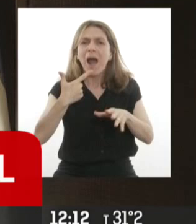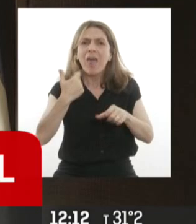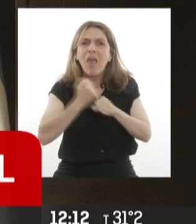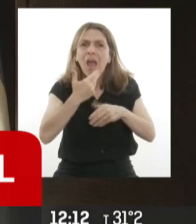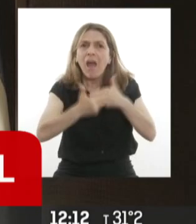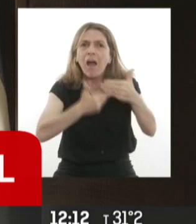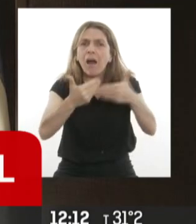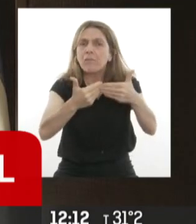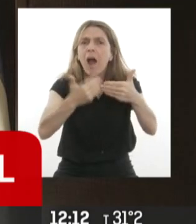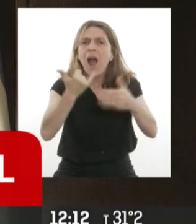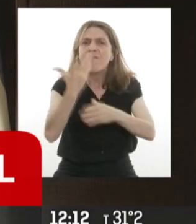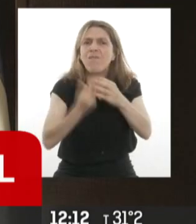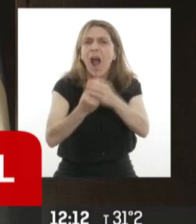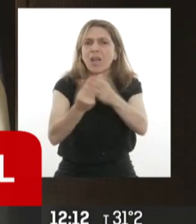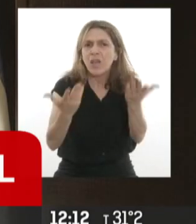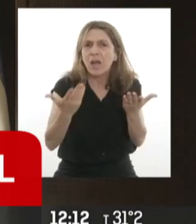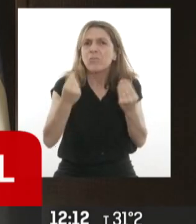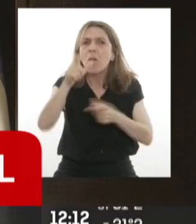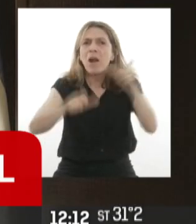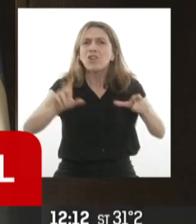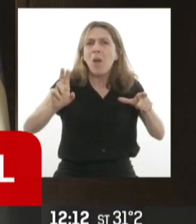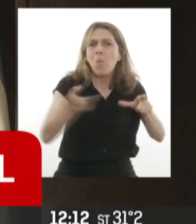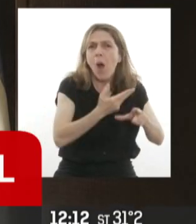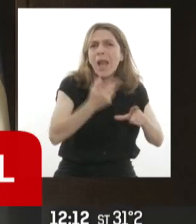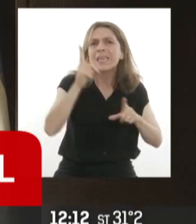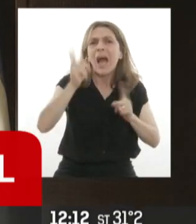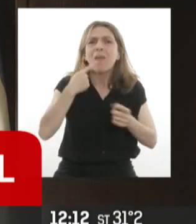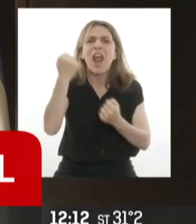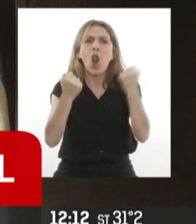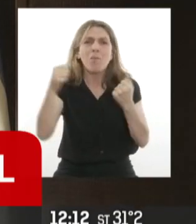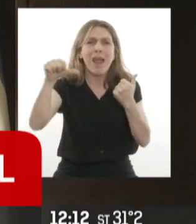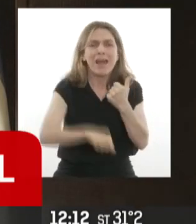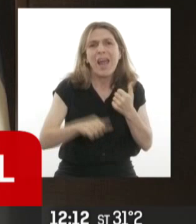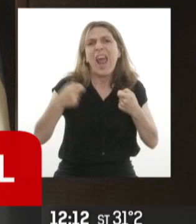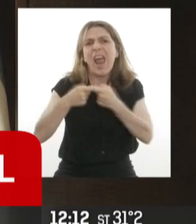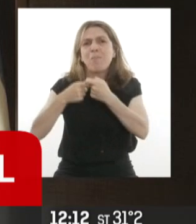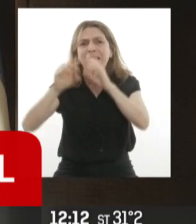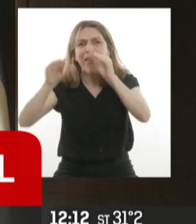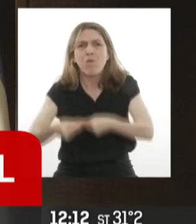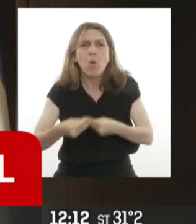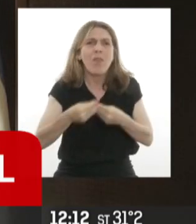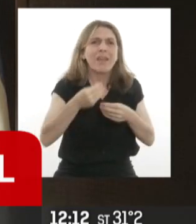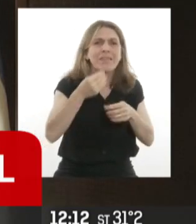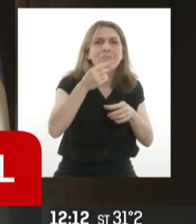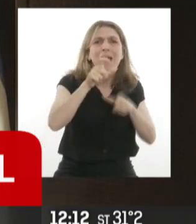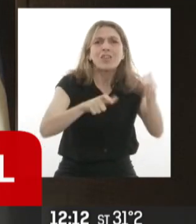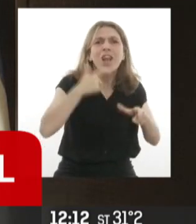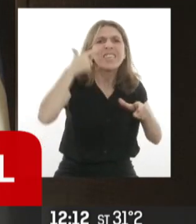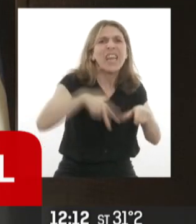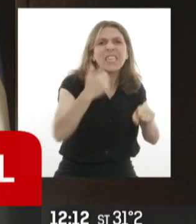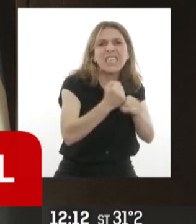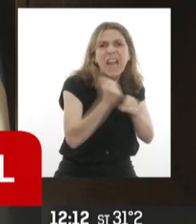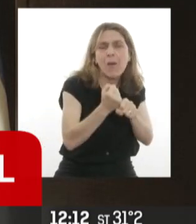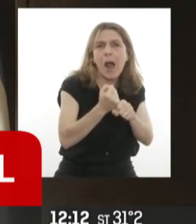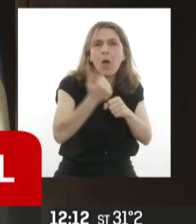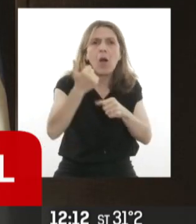La pandemia se llevó vidas, pero se llevó empresas, se llevó puestos de trabajo, se llevó economías enteras.